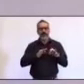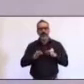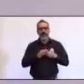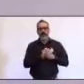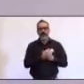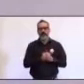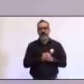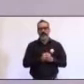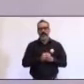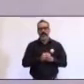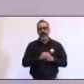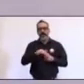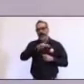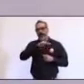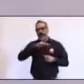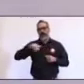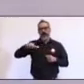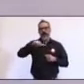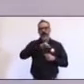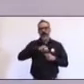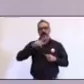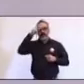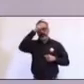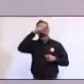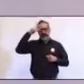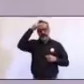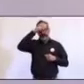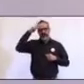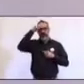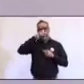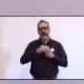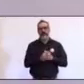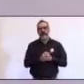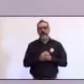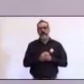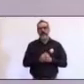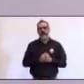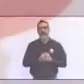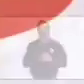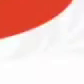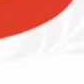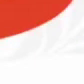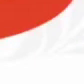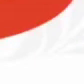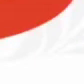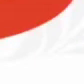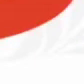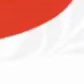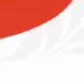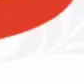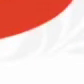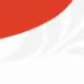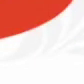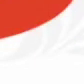el área psicológica hemos atendido en este periodo de la administración a más de